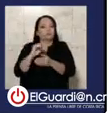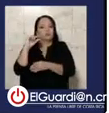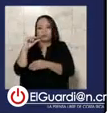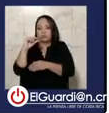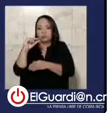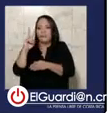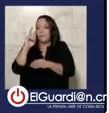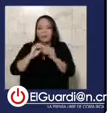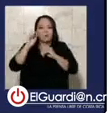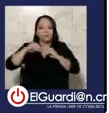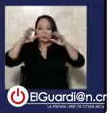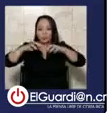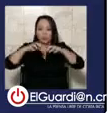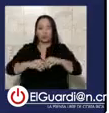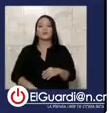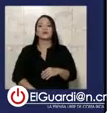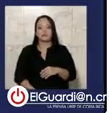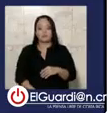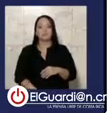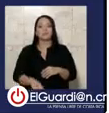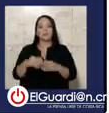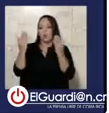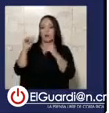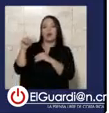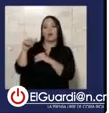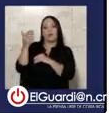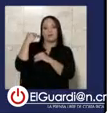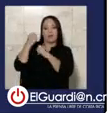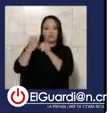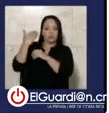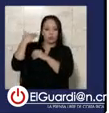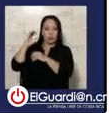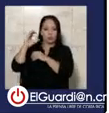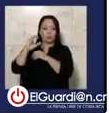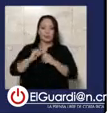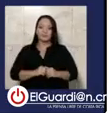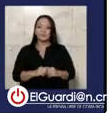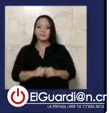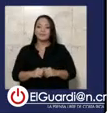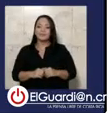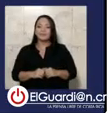un 20% de lo que se espera para el mes de octubre. La próxima imagen, por favor.